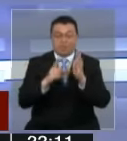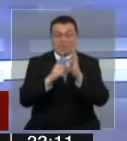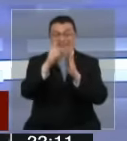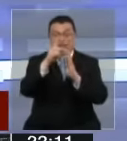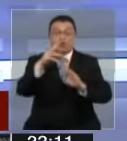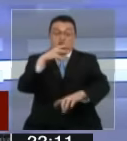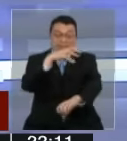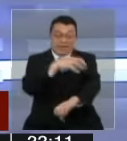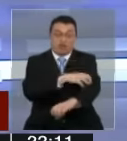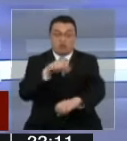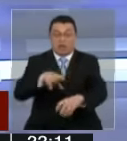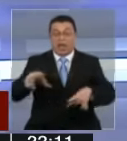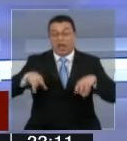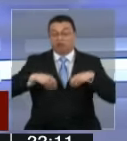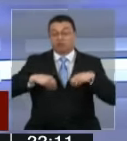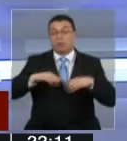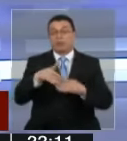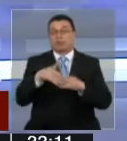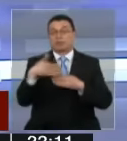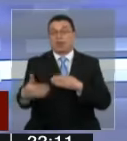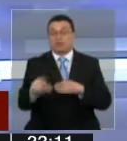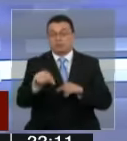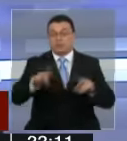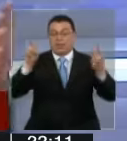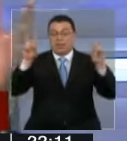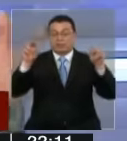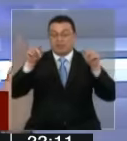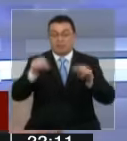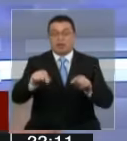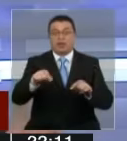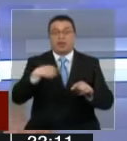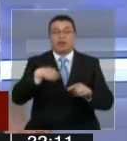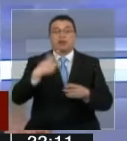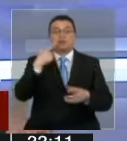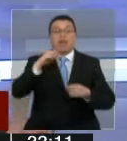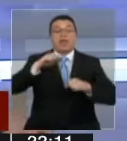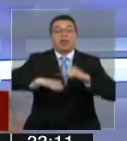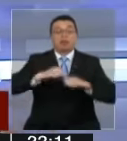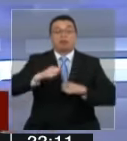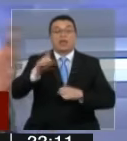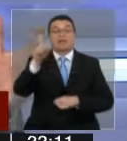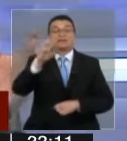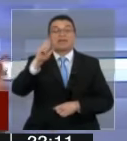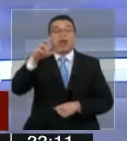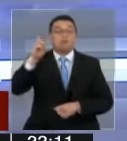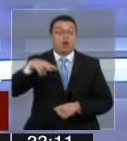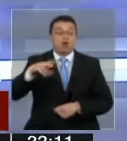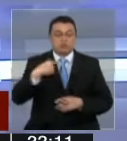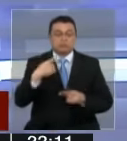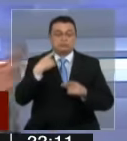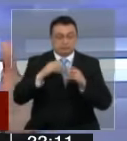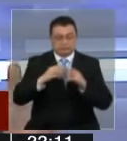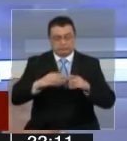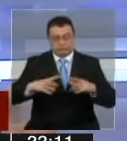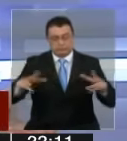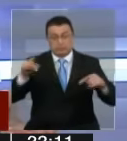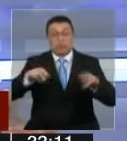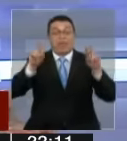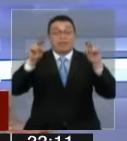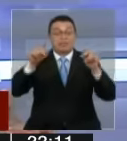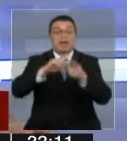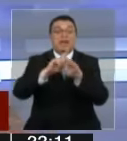que se está asumiendo tarde. Hay un tema, obviamente, con los criterios con que la industria salmonera ha ido expandiéndose. Hay un tema que tiene que ver